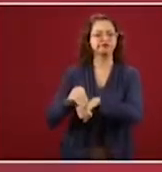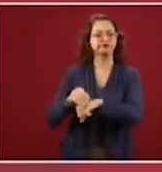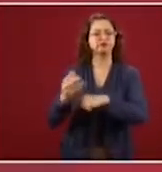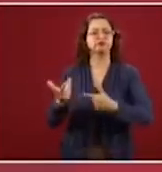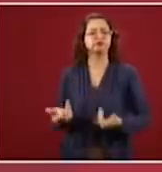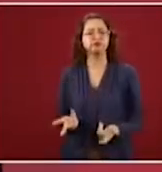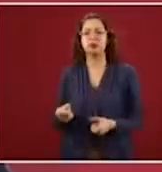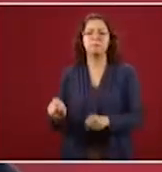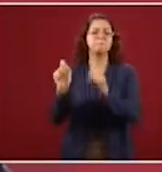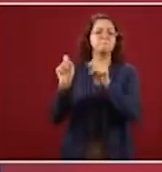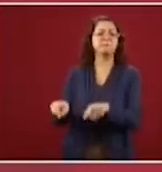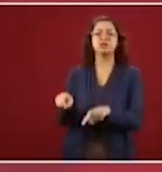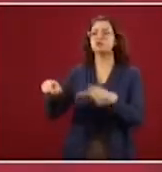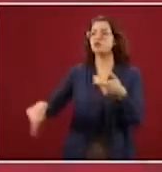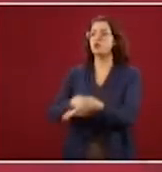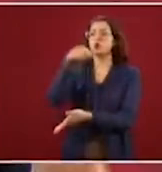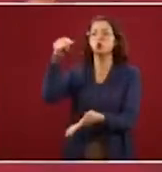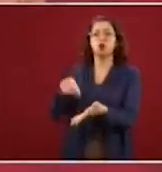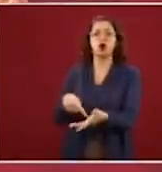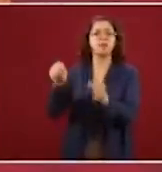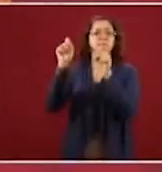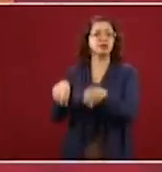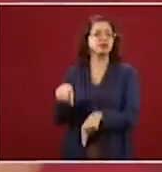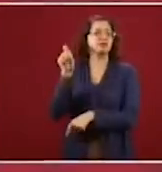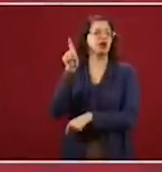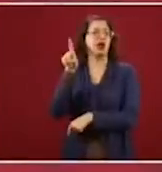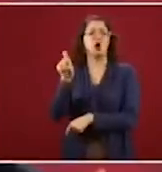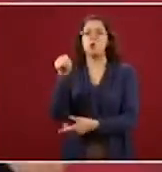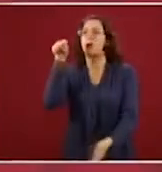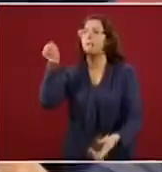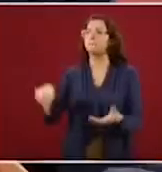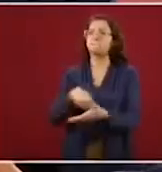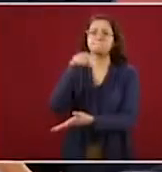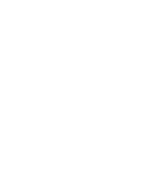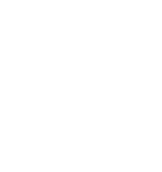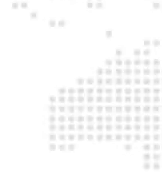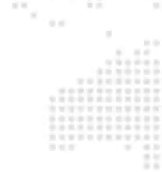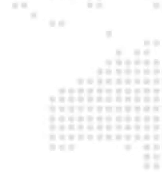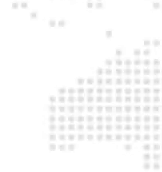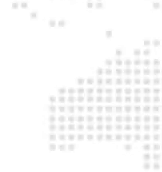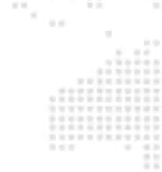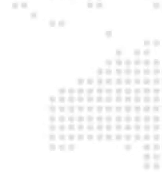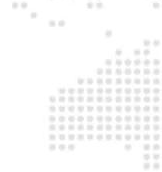utilizando el mismo embalse, la misma agua, la misma infraestructura.